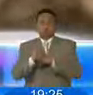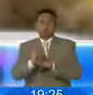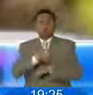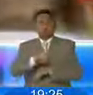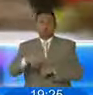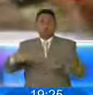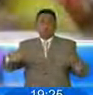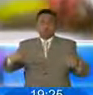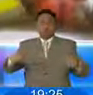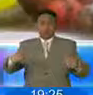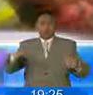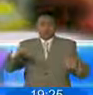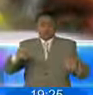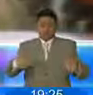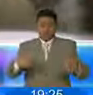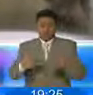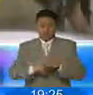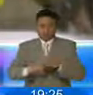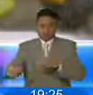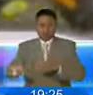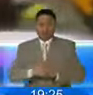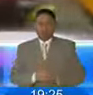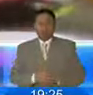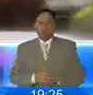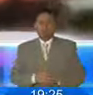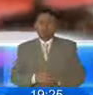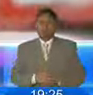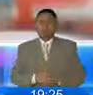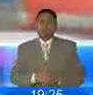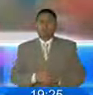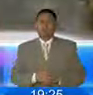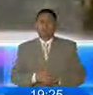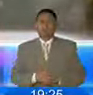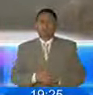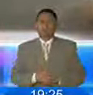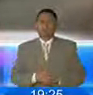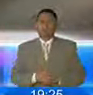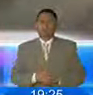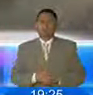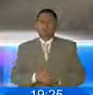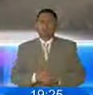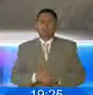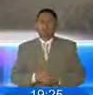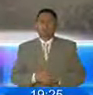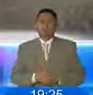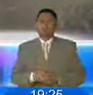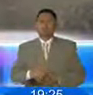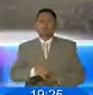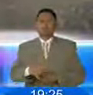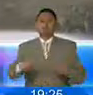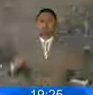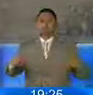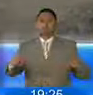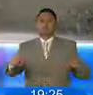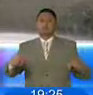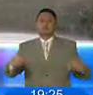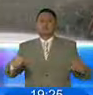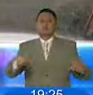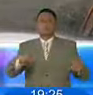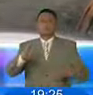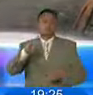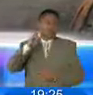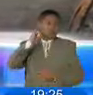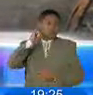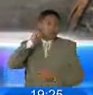una moto, pero esta no se encontraba en el sitio cuando el personal de auxilio llegó. No, en la moto solamente una niña salió por